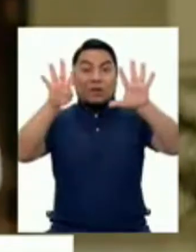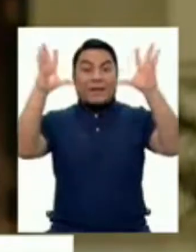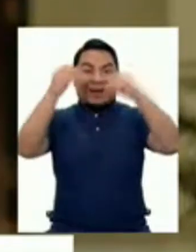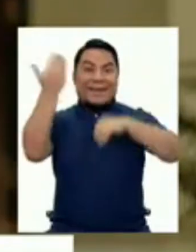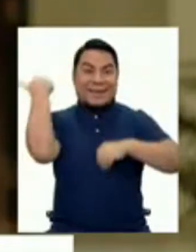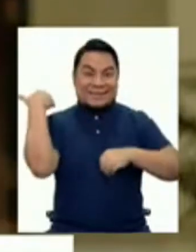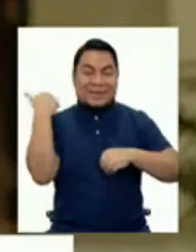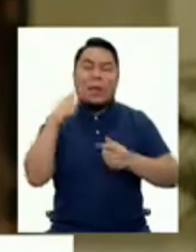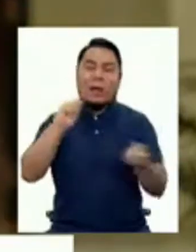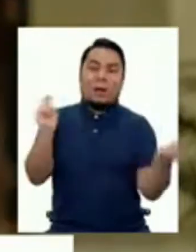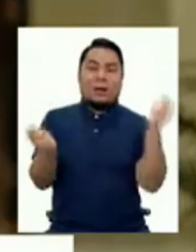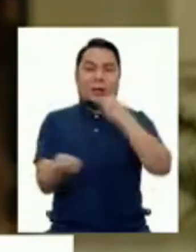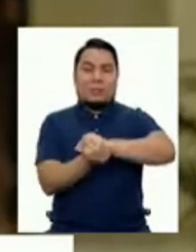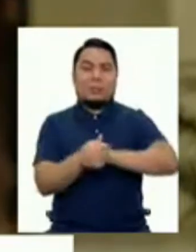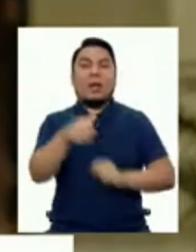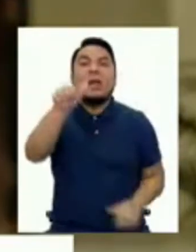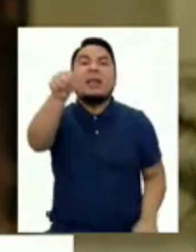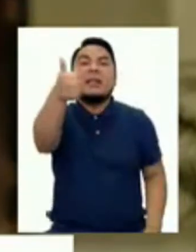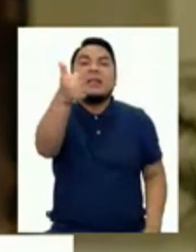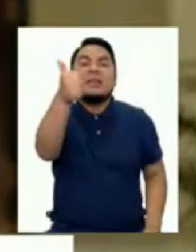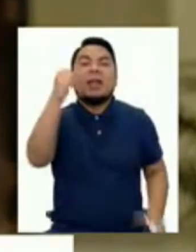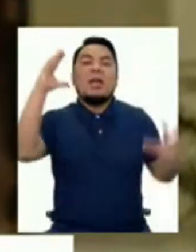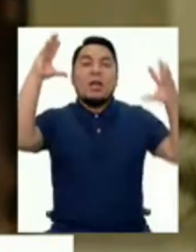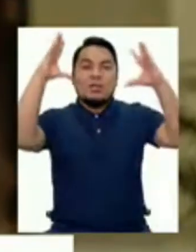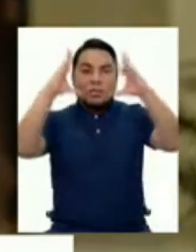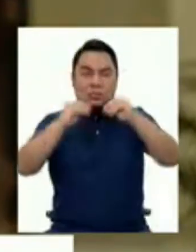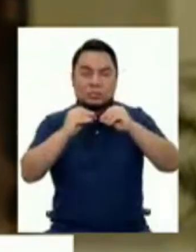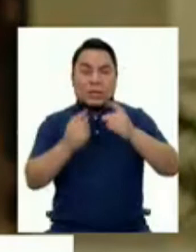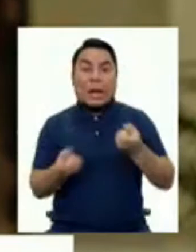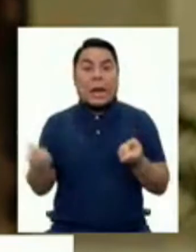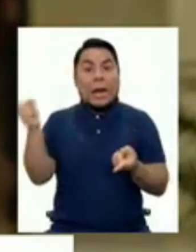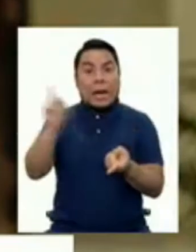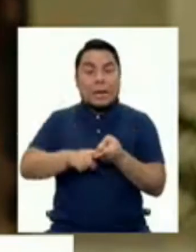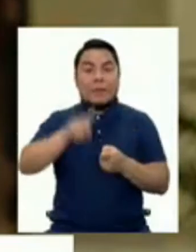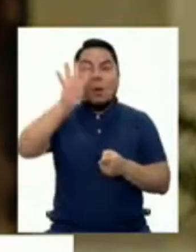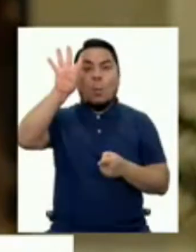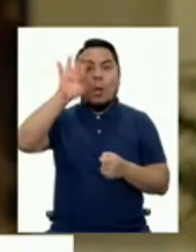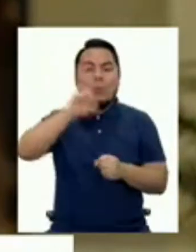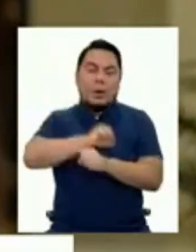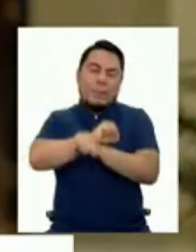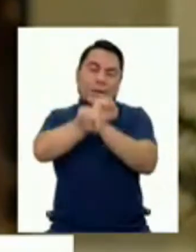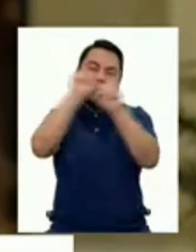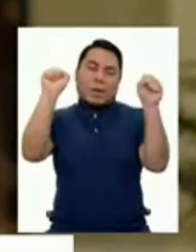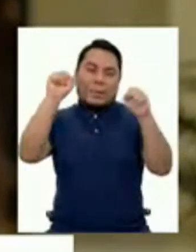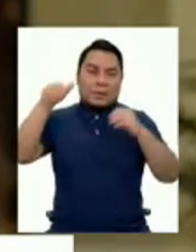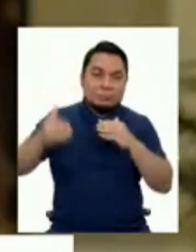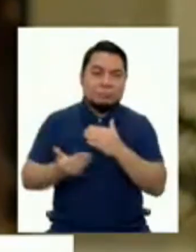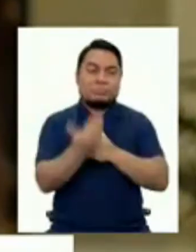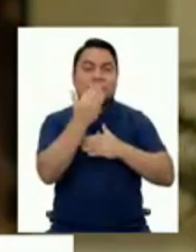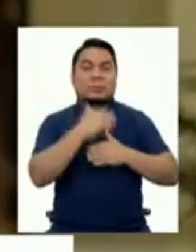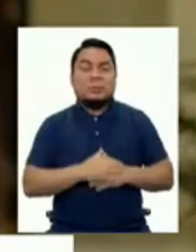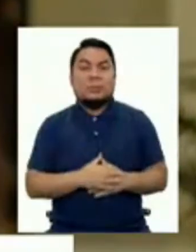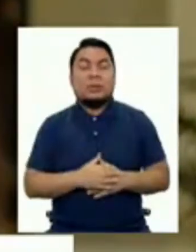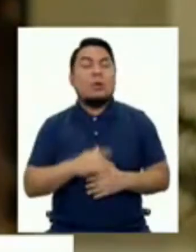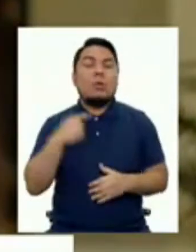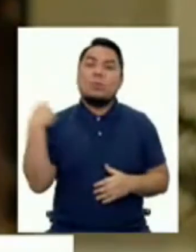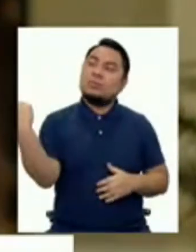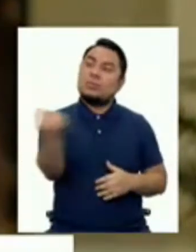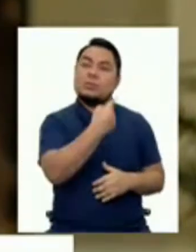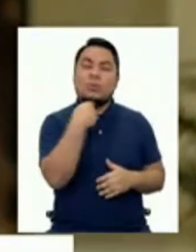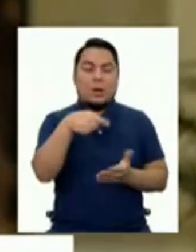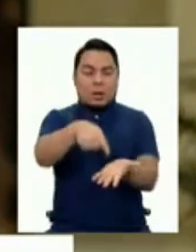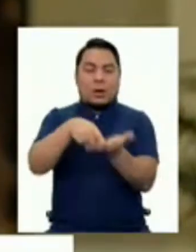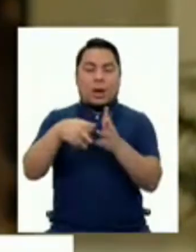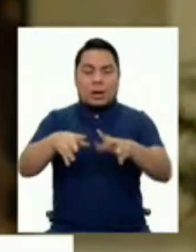sino es a partir de las 10 de la noche hasta las 4 de la mañana del día siguiente. Todos tenemos que